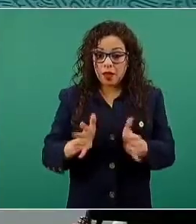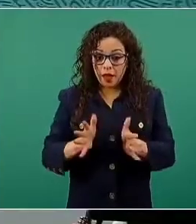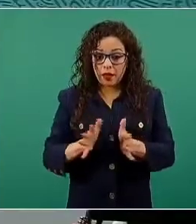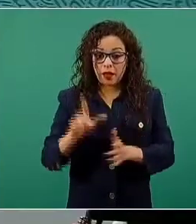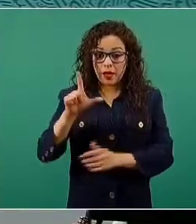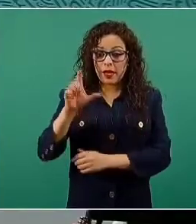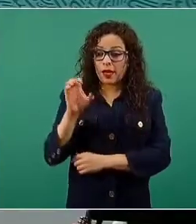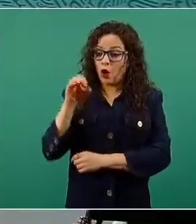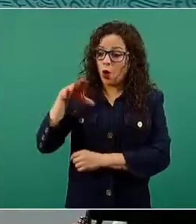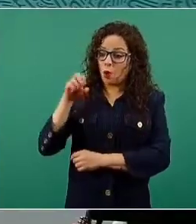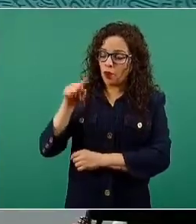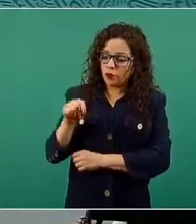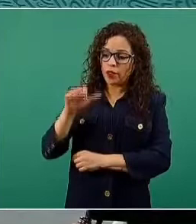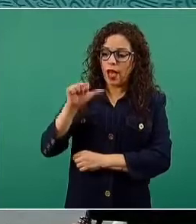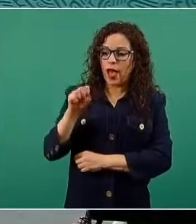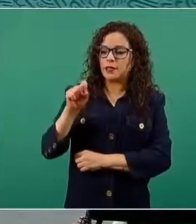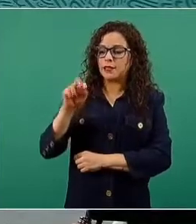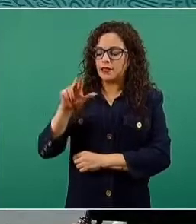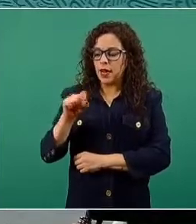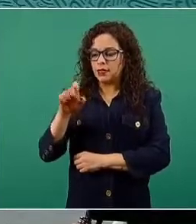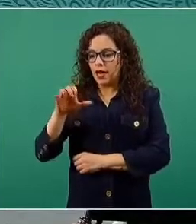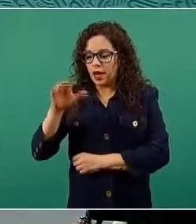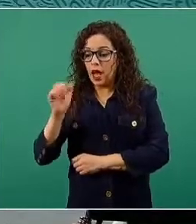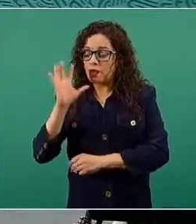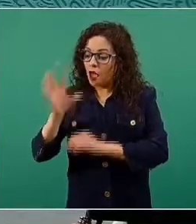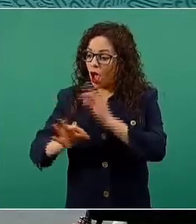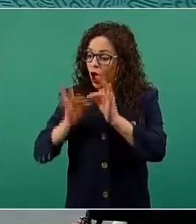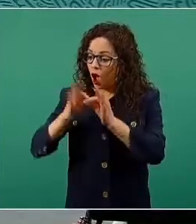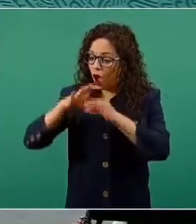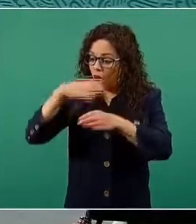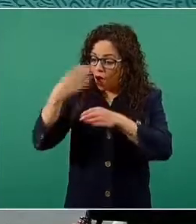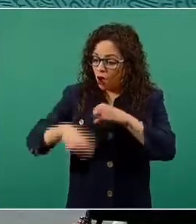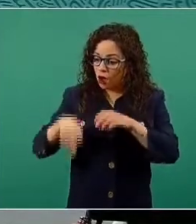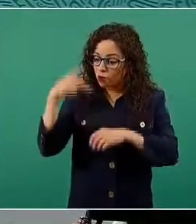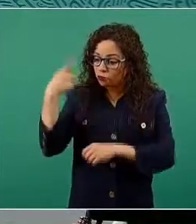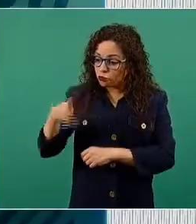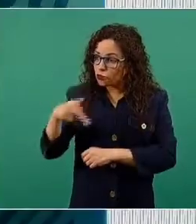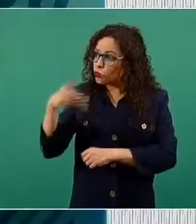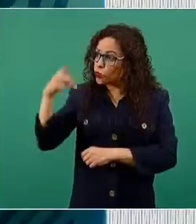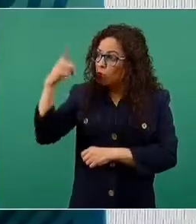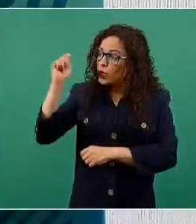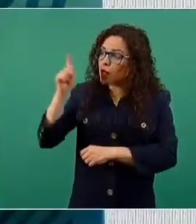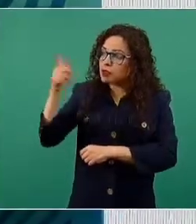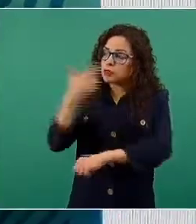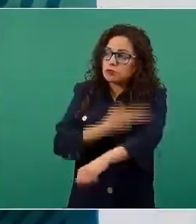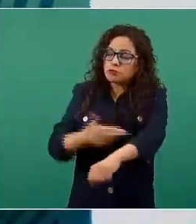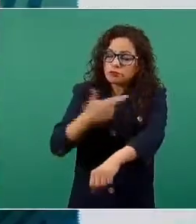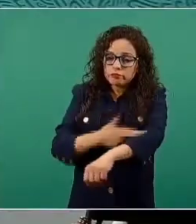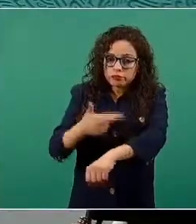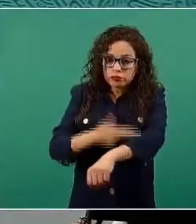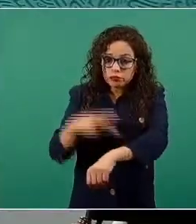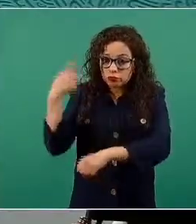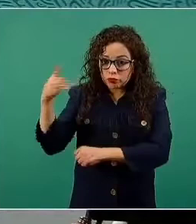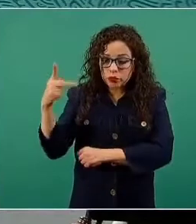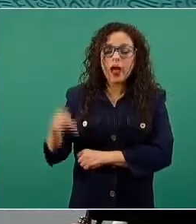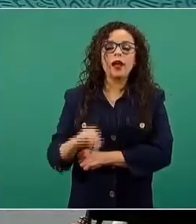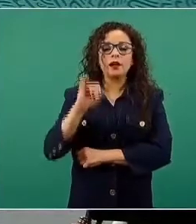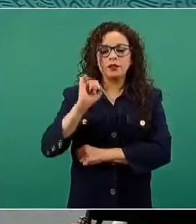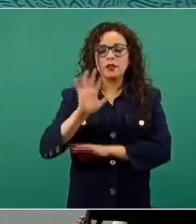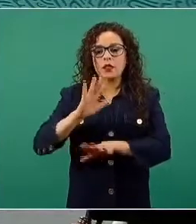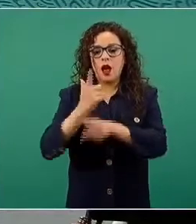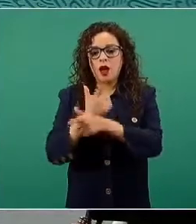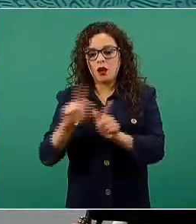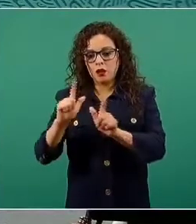Leomont, AstraZeneca hayan terminado sus procesos internos, entonces se liberará